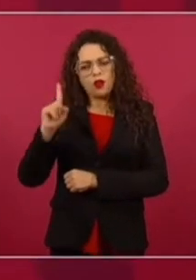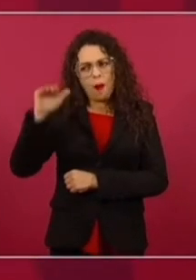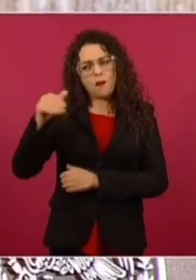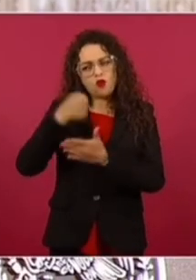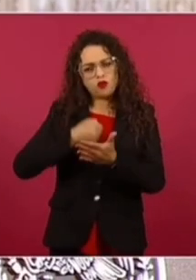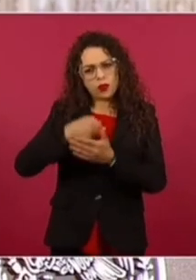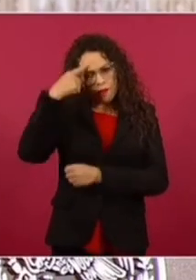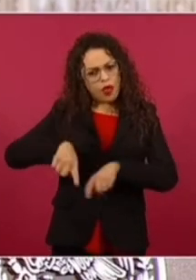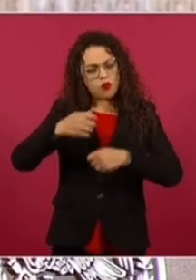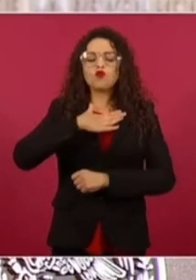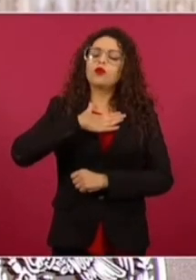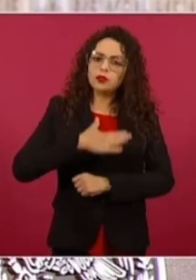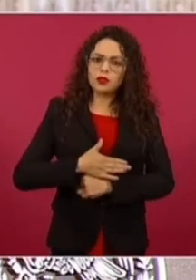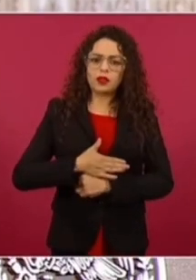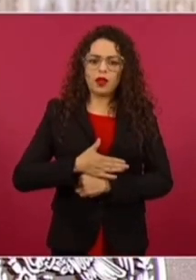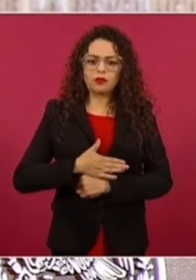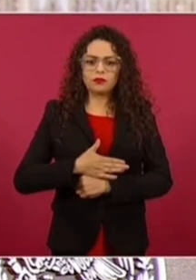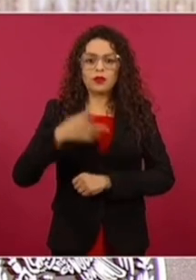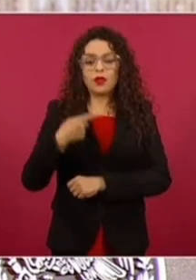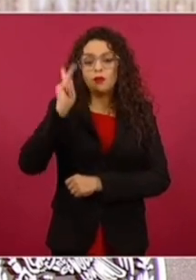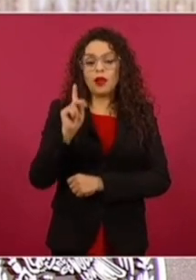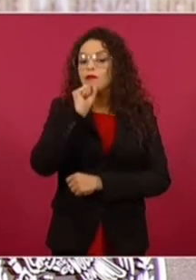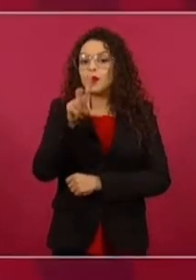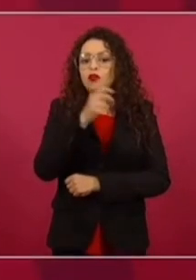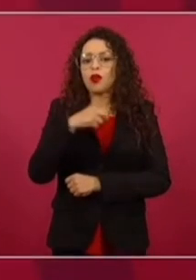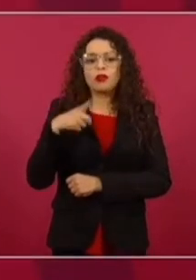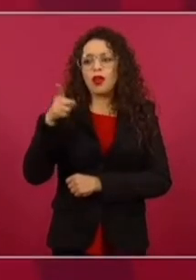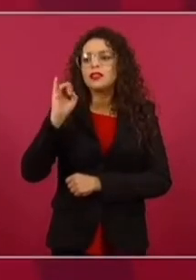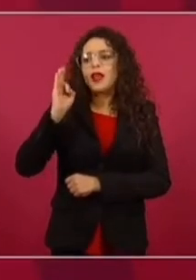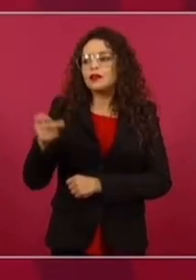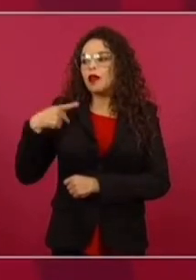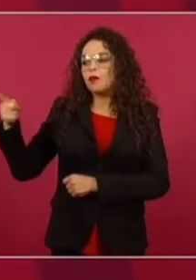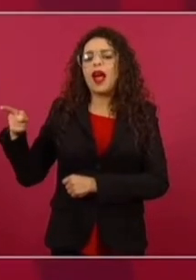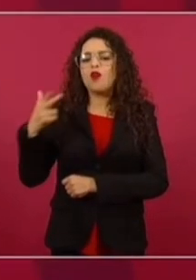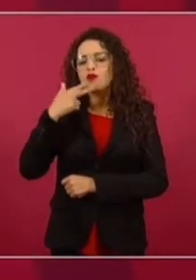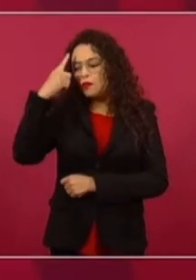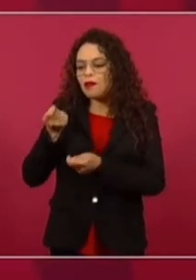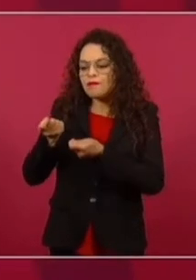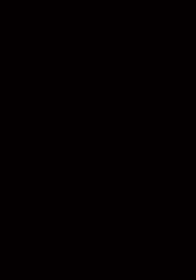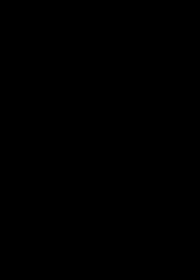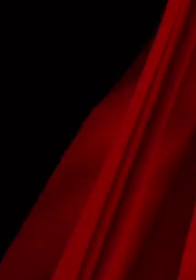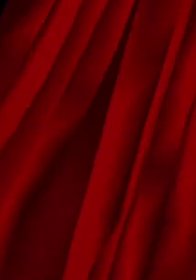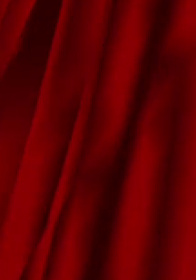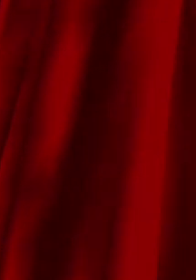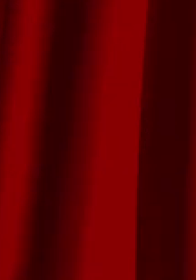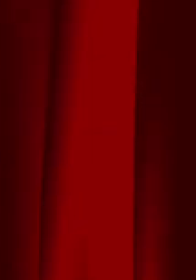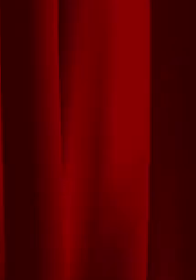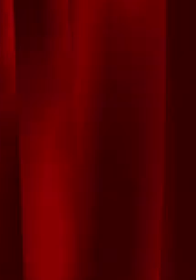que no se dejen también utilizar por los que trafican con el dolor humano.